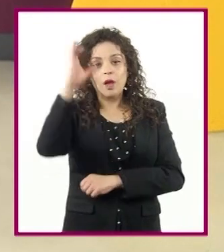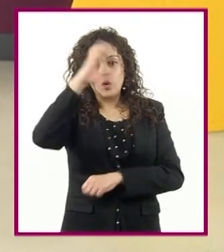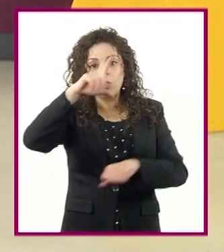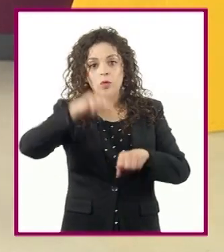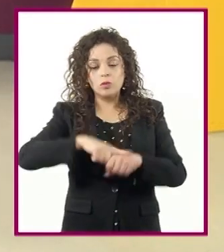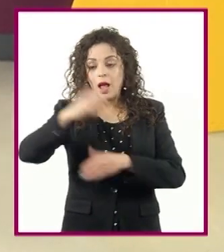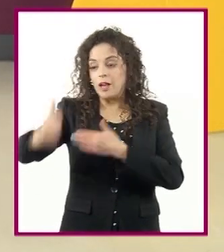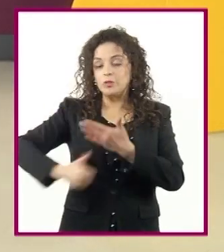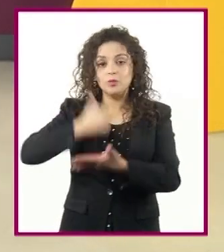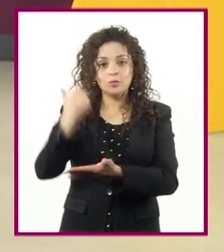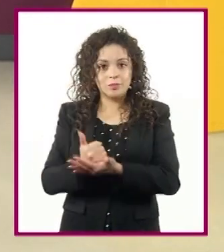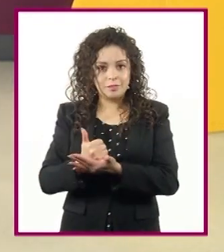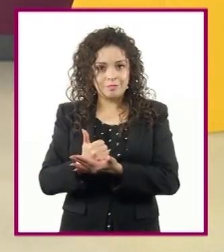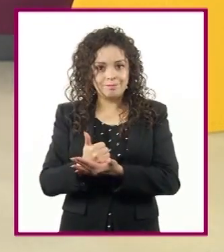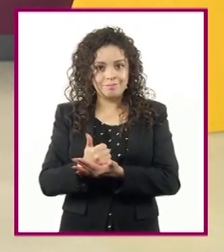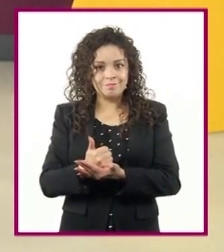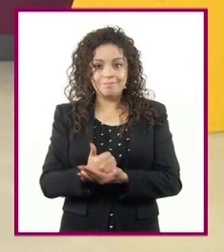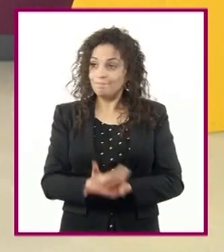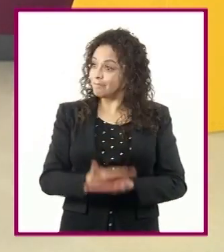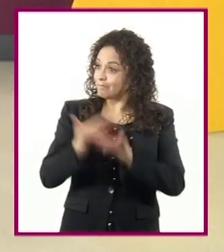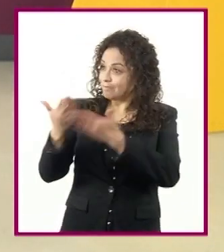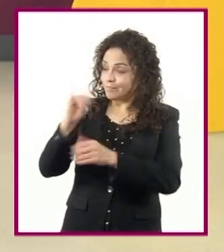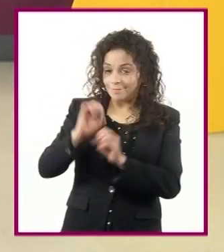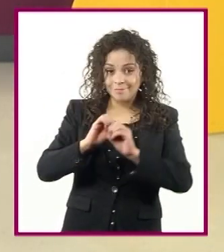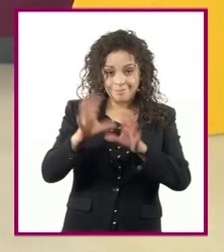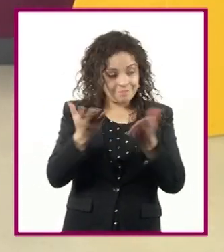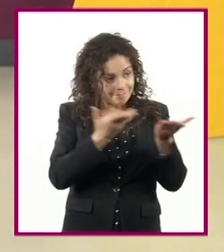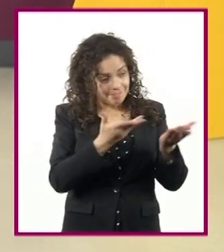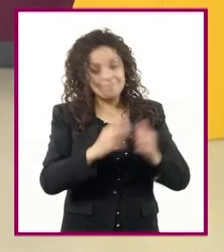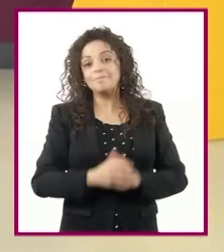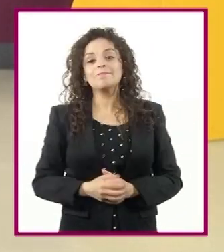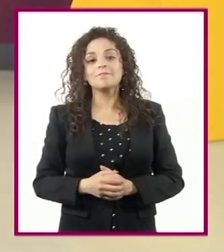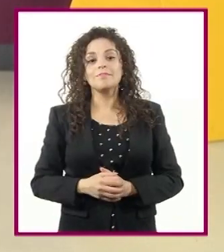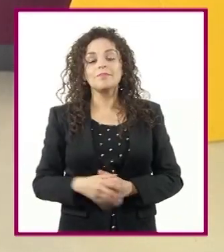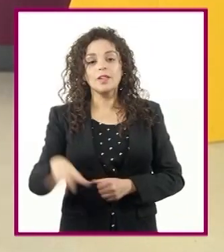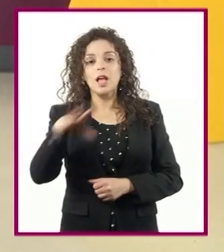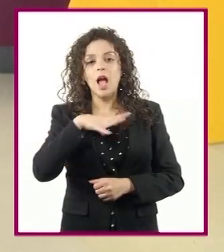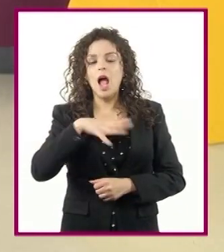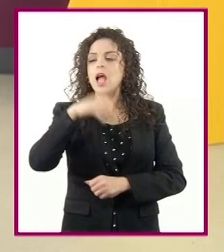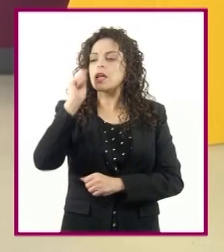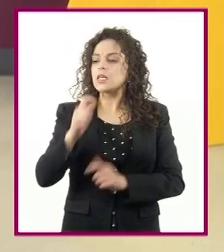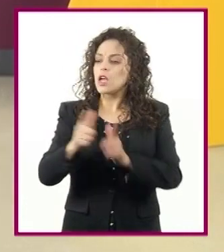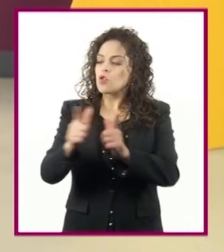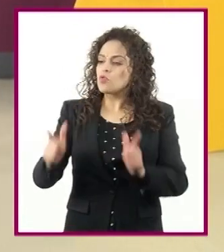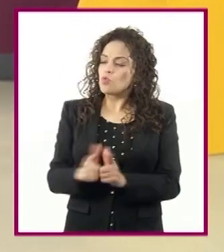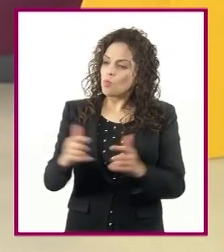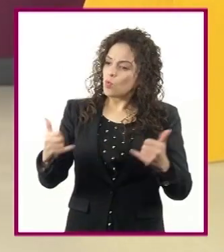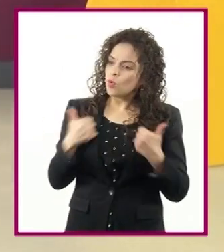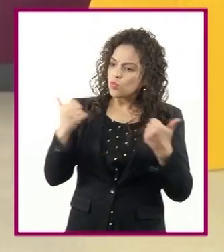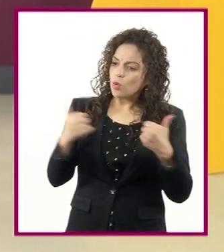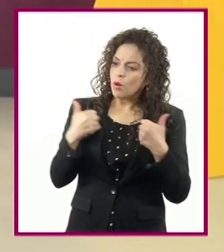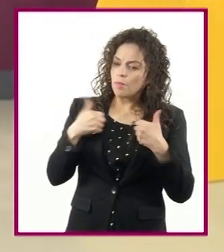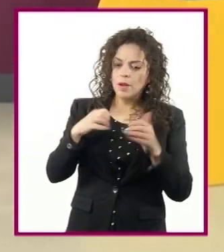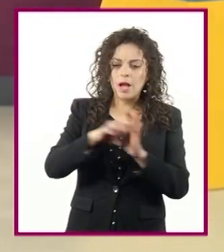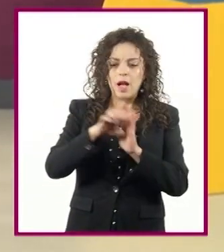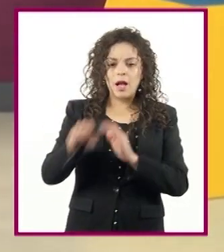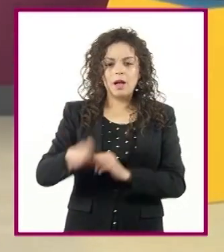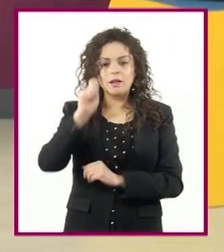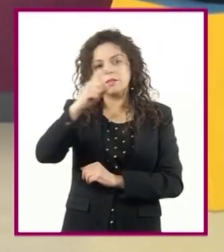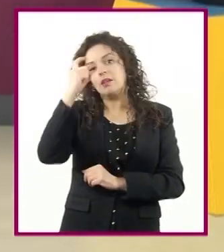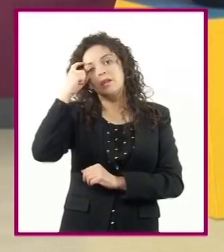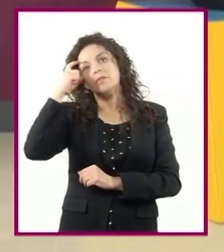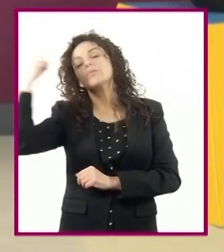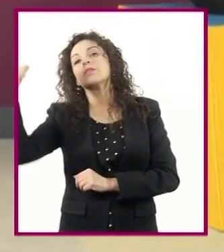urbanas. Adelante, Nadia. Entre las culturas urbanas se encuentran grupos juveniles como los inspirados por